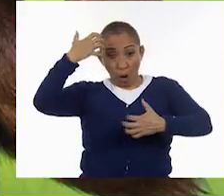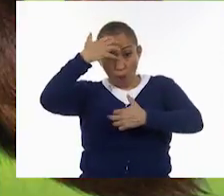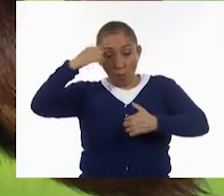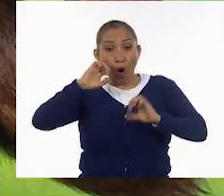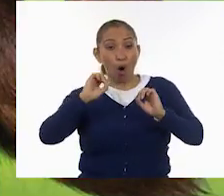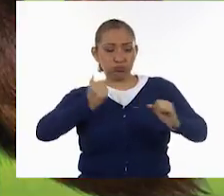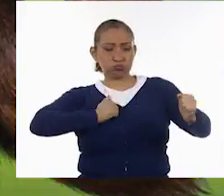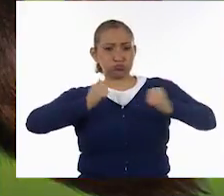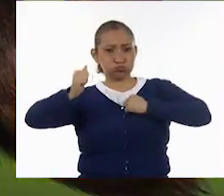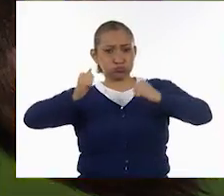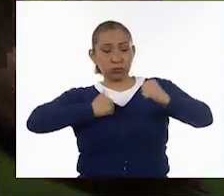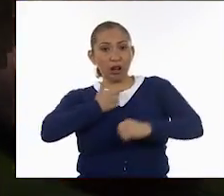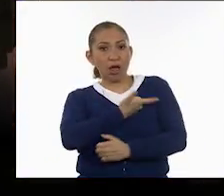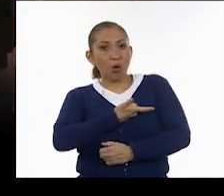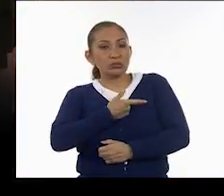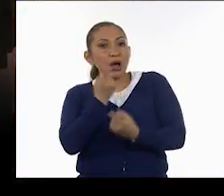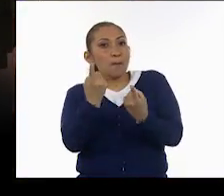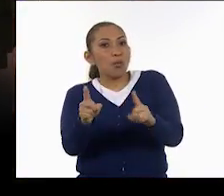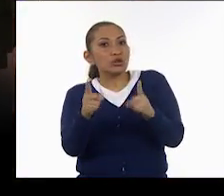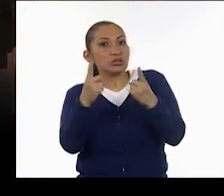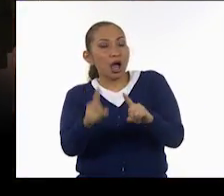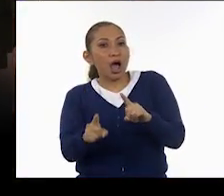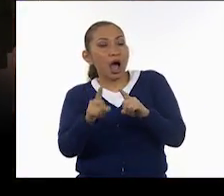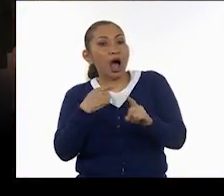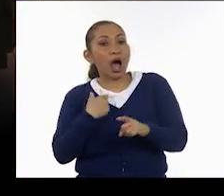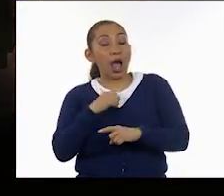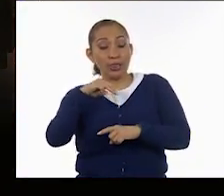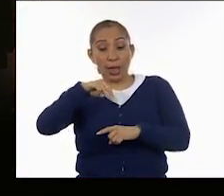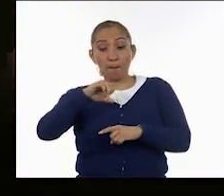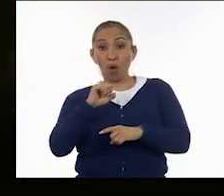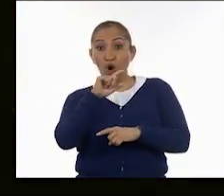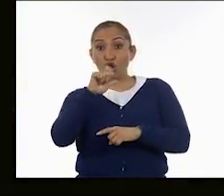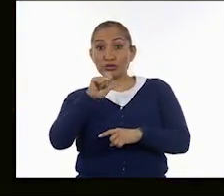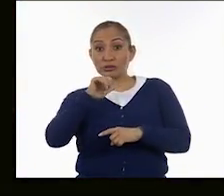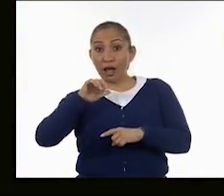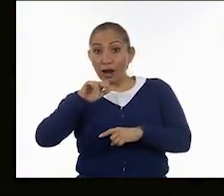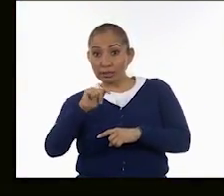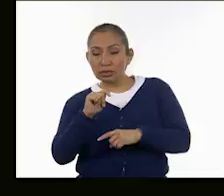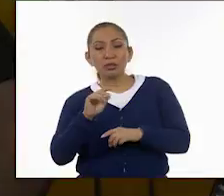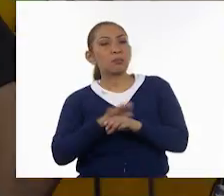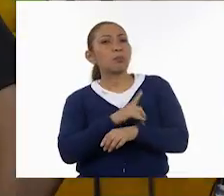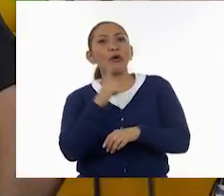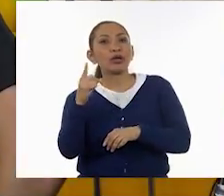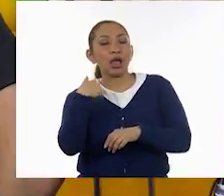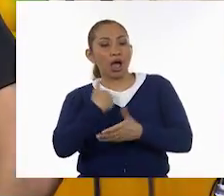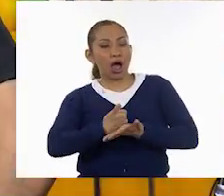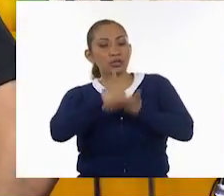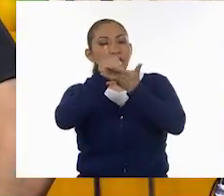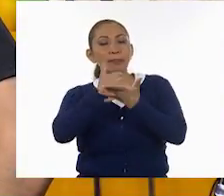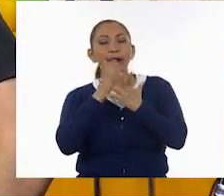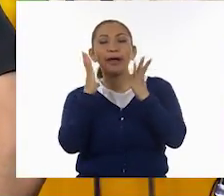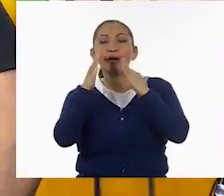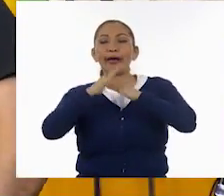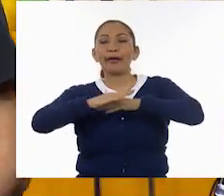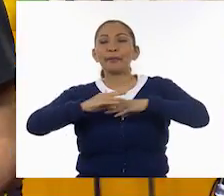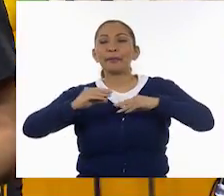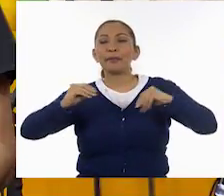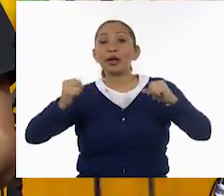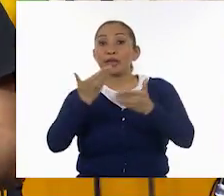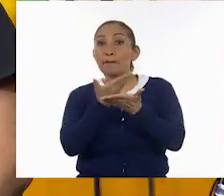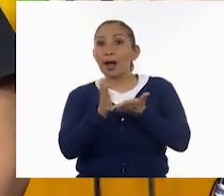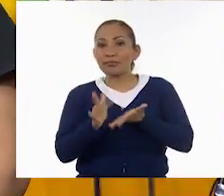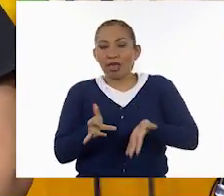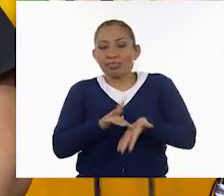monos o los gorilas, les gusta la música de Wolfgang Amadeus Mozart? Esto es porque les ayuda a relajarse. Además,